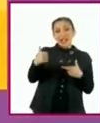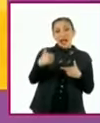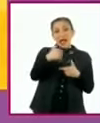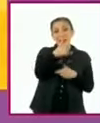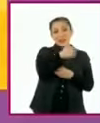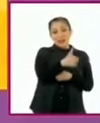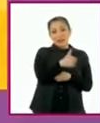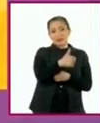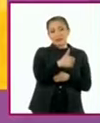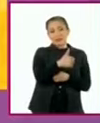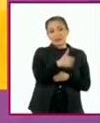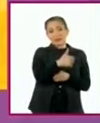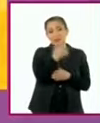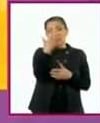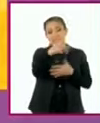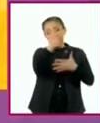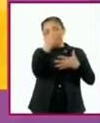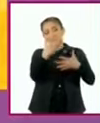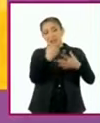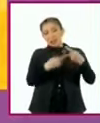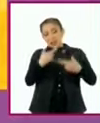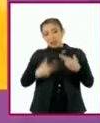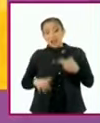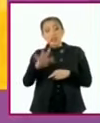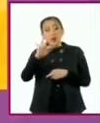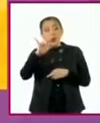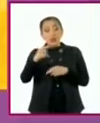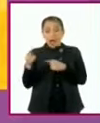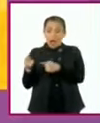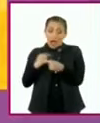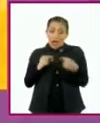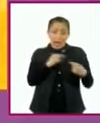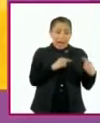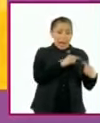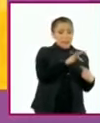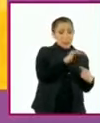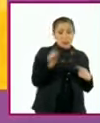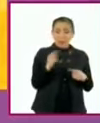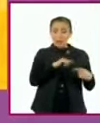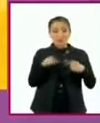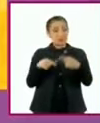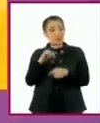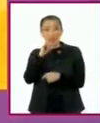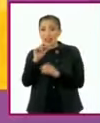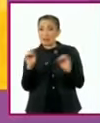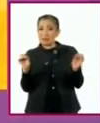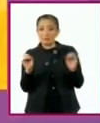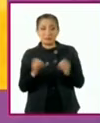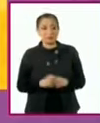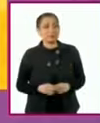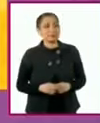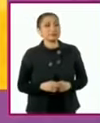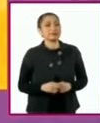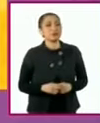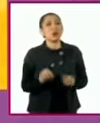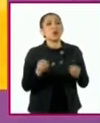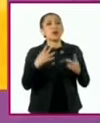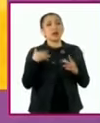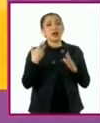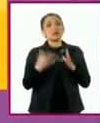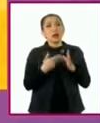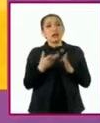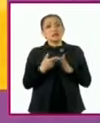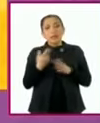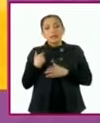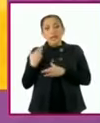una. Al final, retrocedió 50 casillas, pues no avanzó ninguna. ¿En cuántas rondas